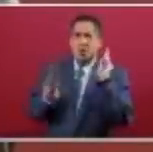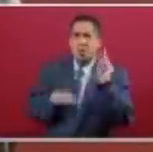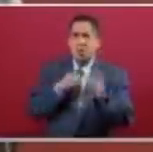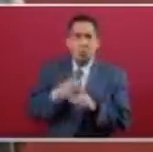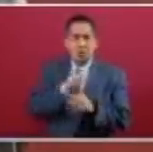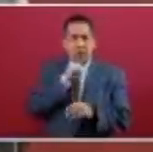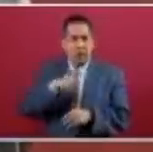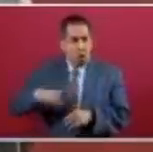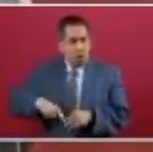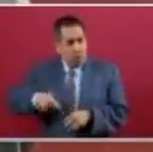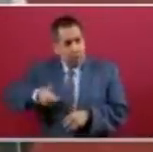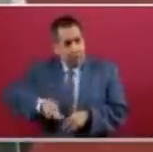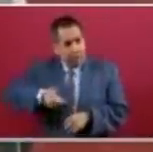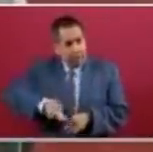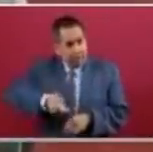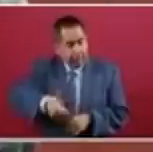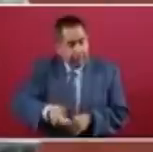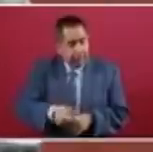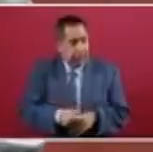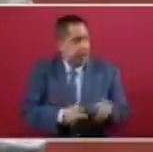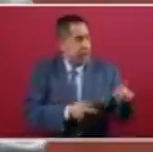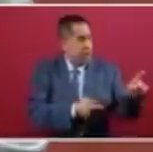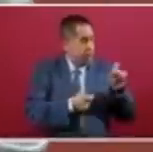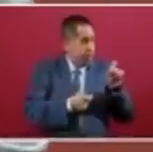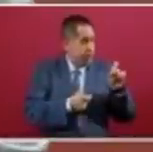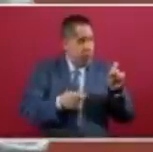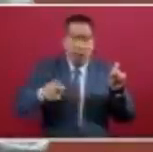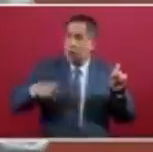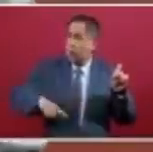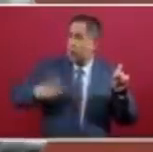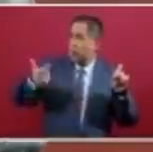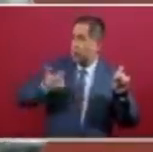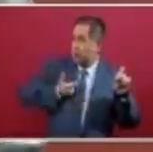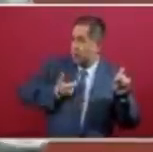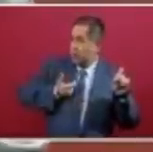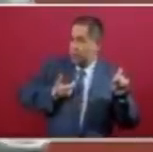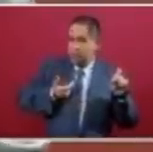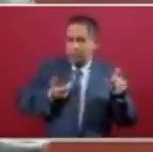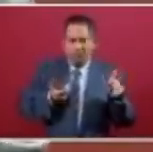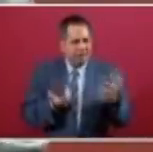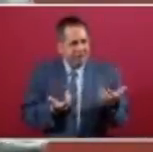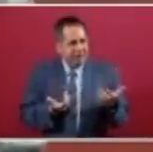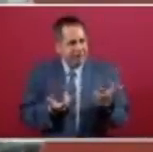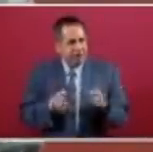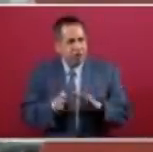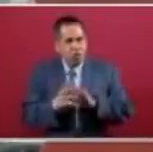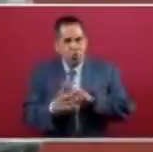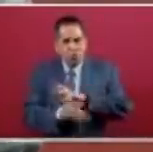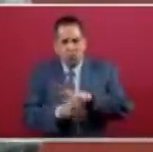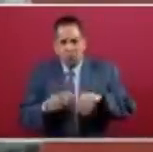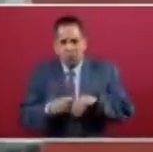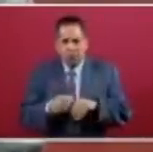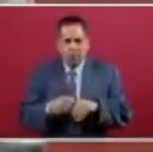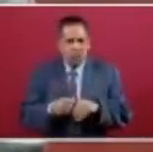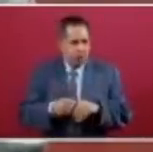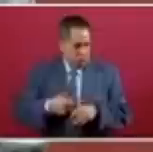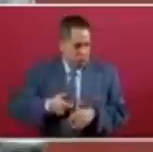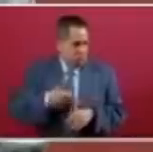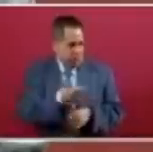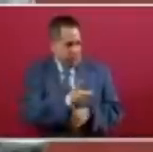mundo, que aparte de comprarles la energía, se les tenga que dar un subsidio.